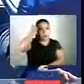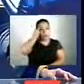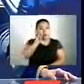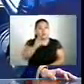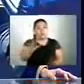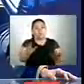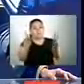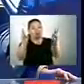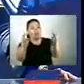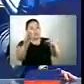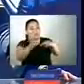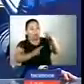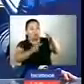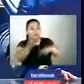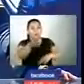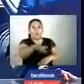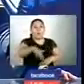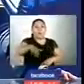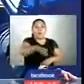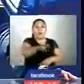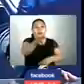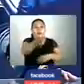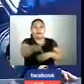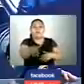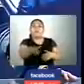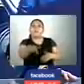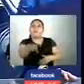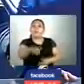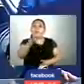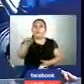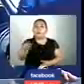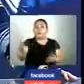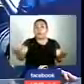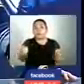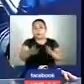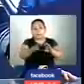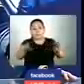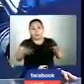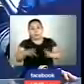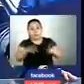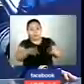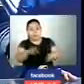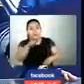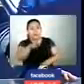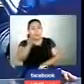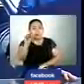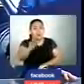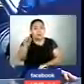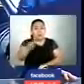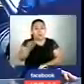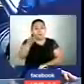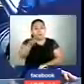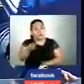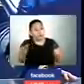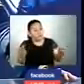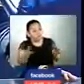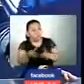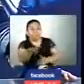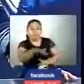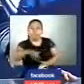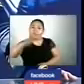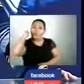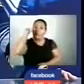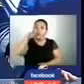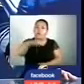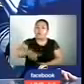construcción del Salón Injiboa, que fue inaugurado durante este jueves. Mario Ponce destaca que será el salón de comisiones más importantes